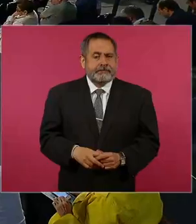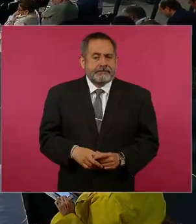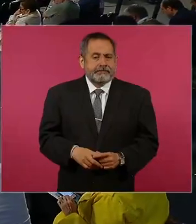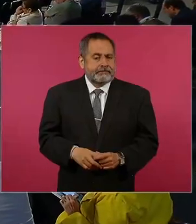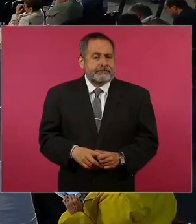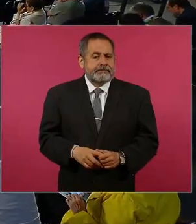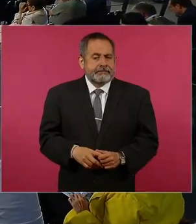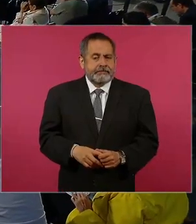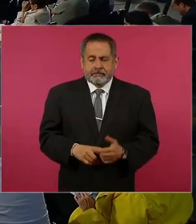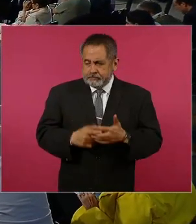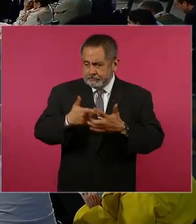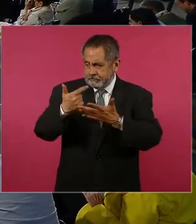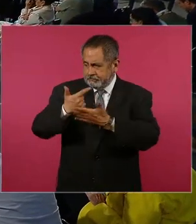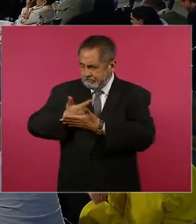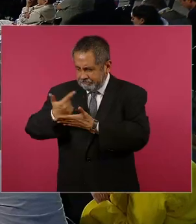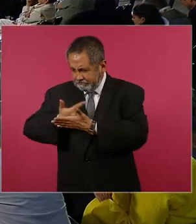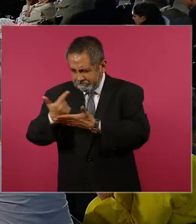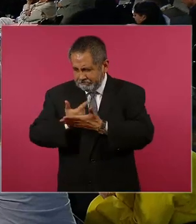quedó el cómputo